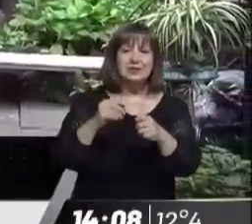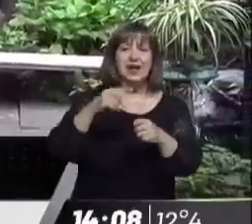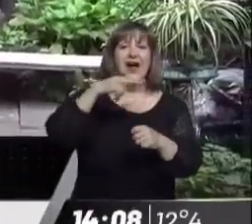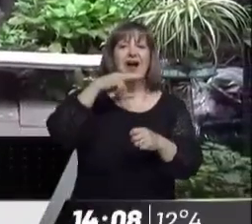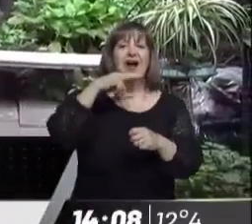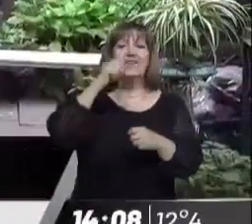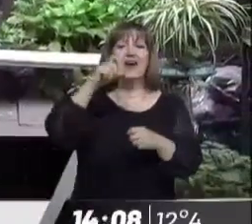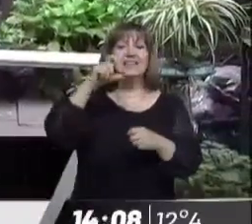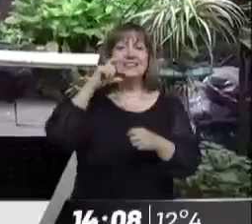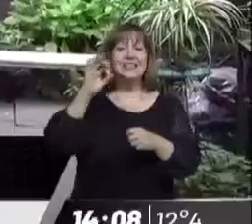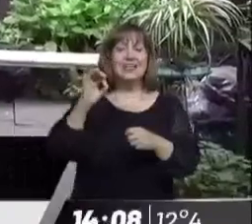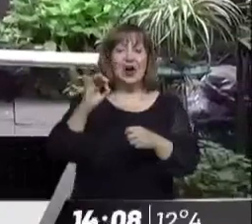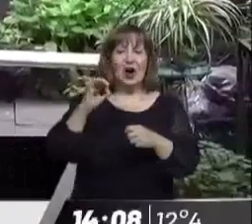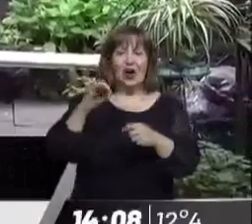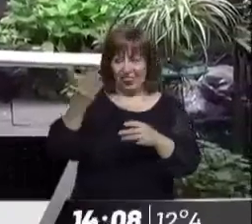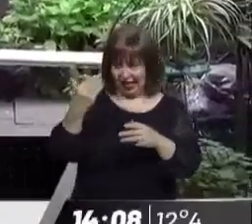vacío.